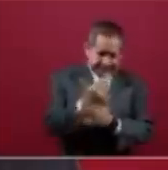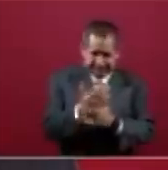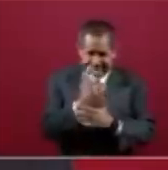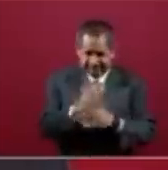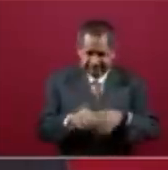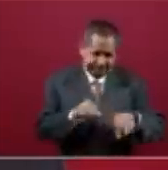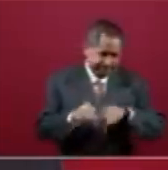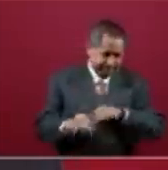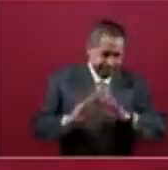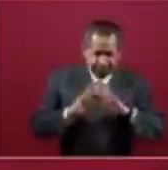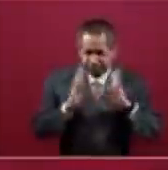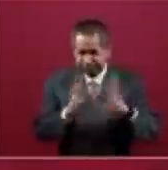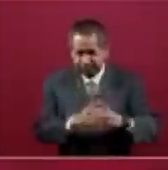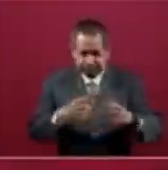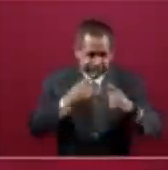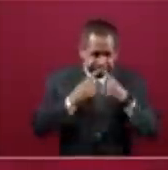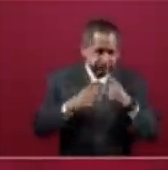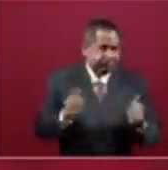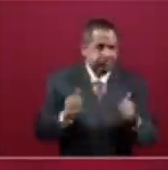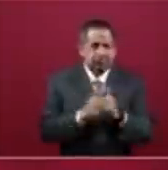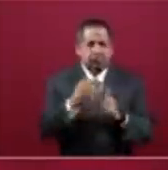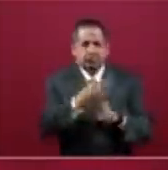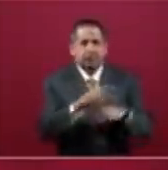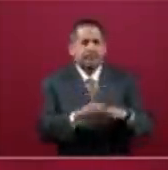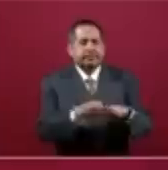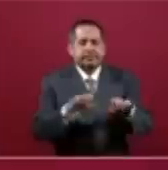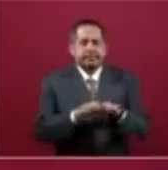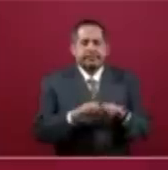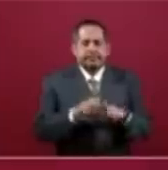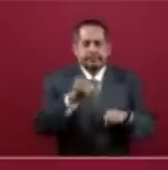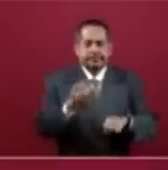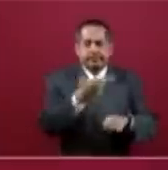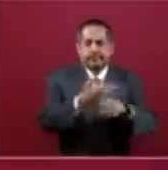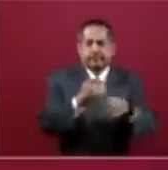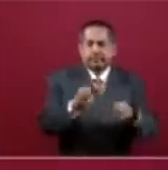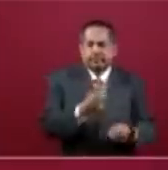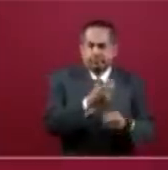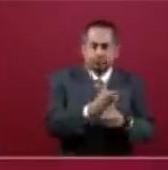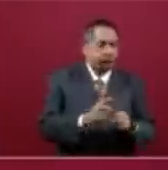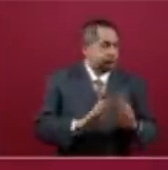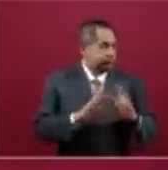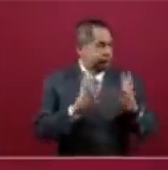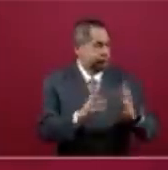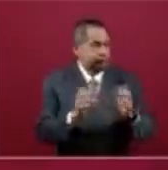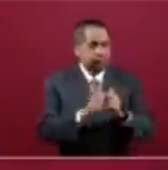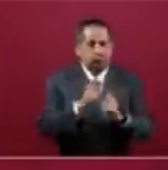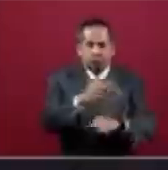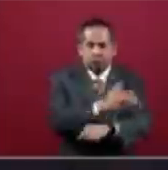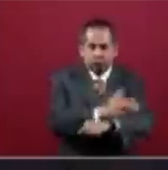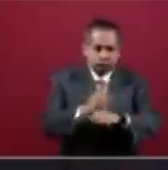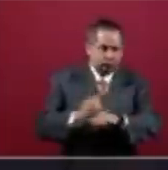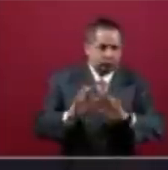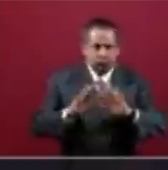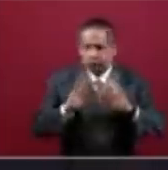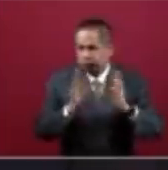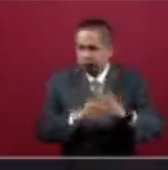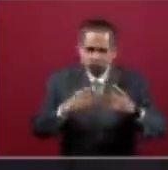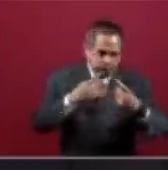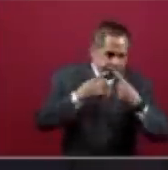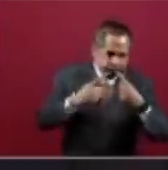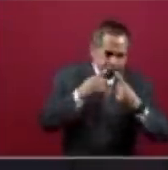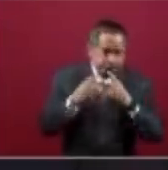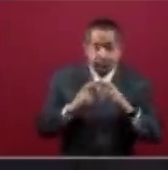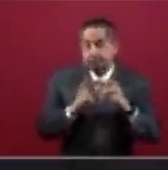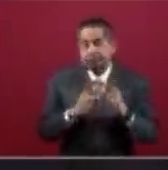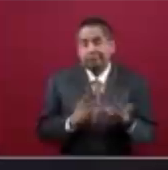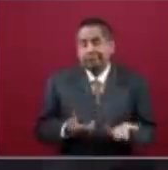está reunido con su secretario de Seguridad Pública y con sus colaboradores,